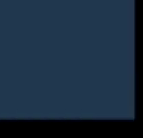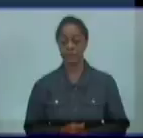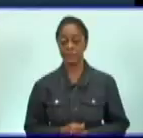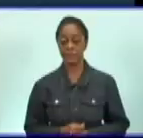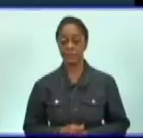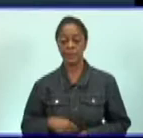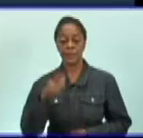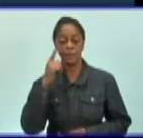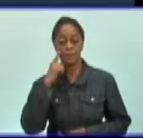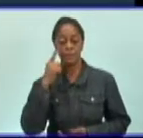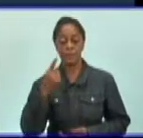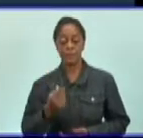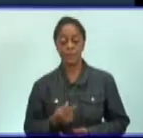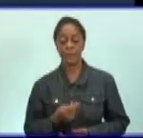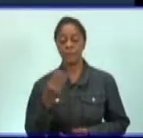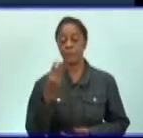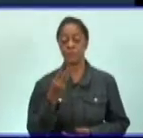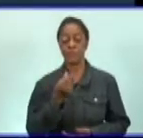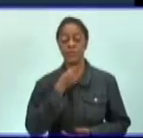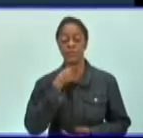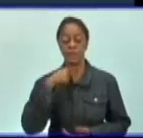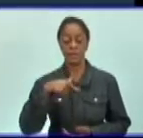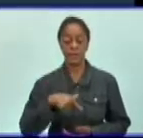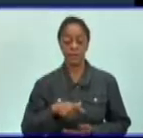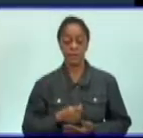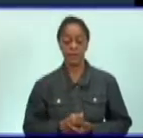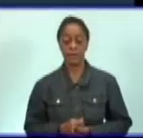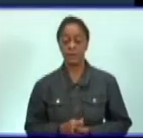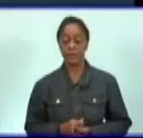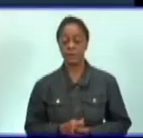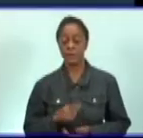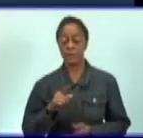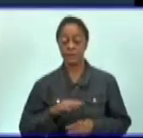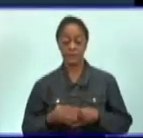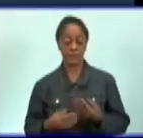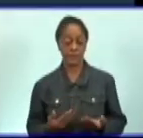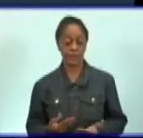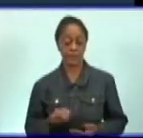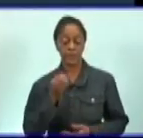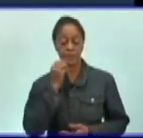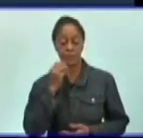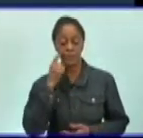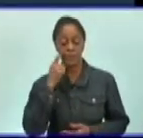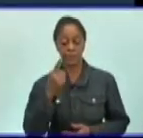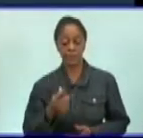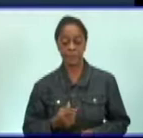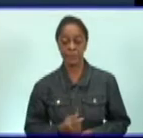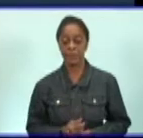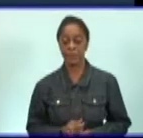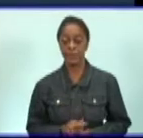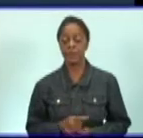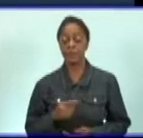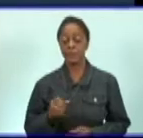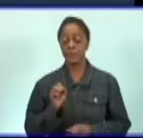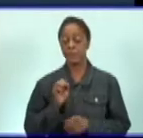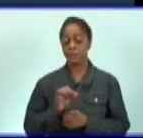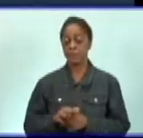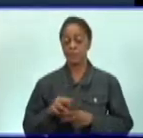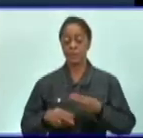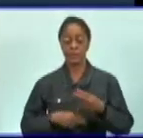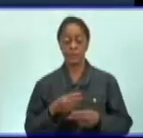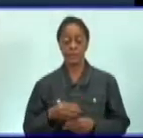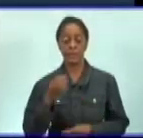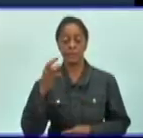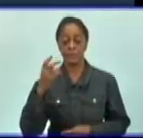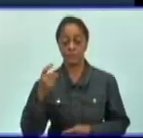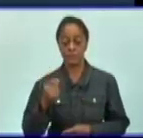Veamos ahora tres ejemplos en el que podemos apreciar que vamos a comenzar a realizar un